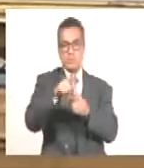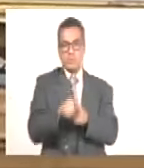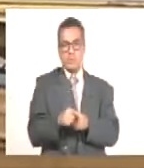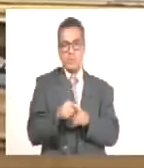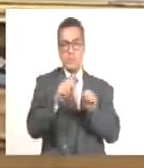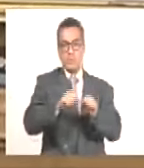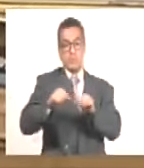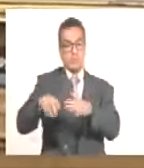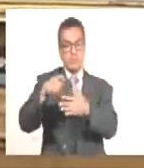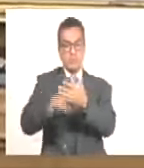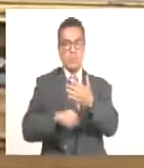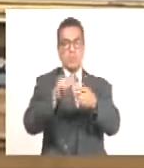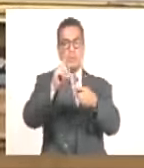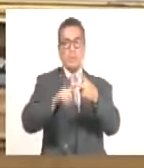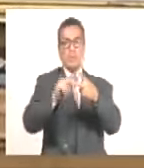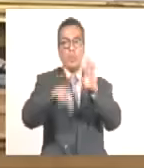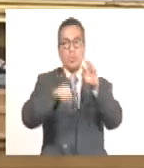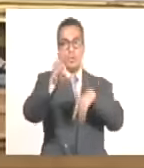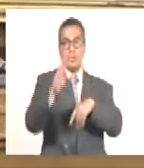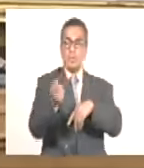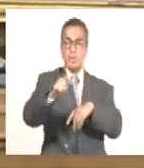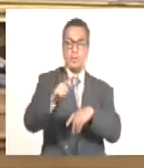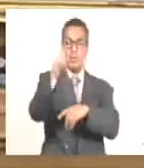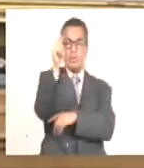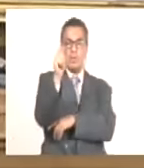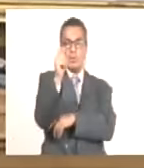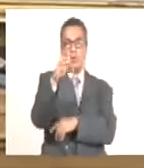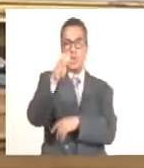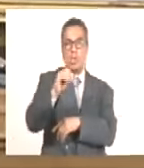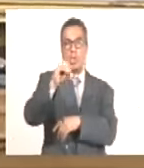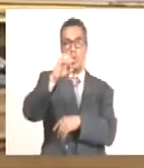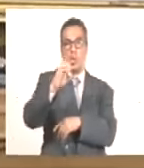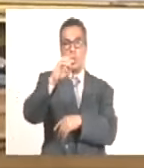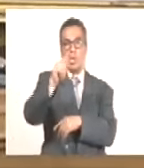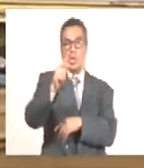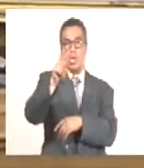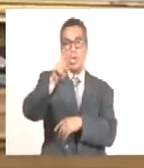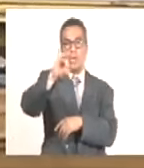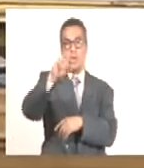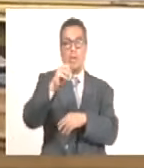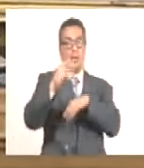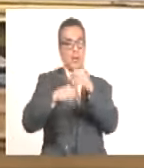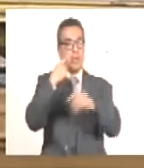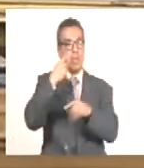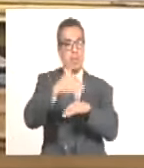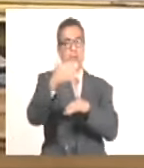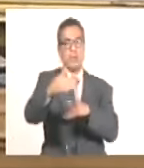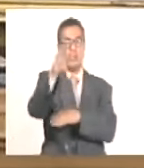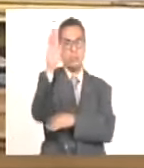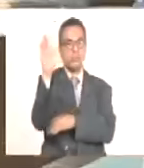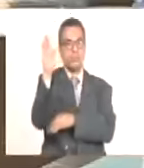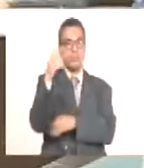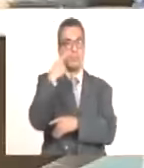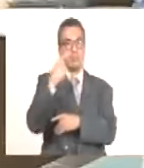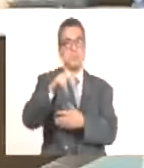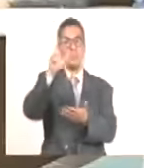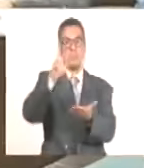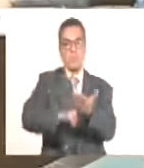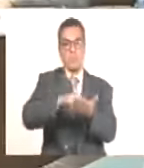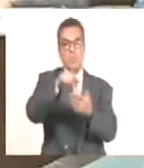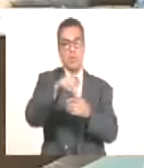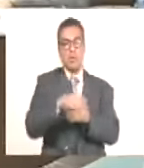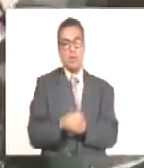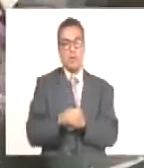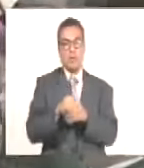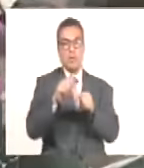la suspensión por un periodo de 12 meses del diputado Octavio Horta, sírvanse a manifestarlo con la señal de costumbre. Queda